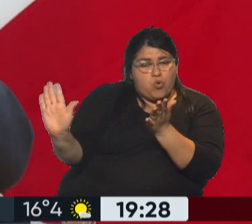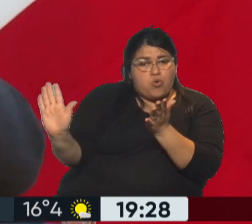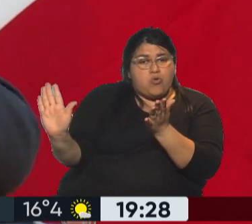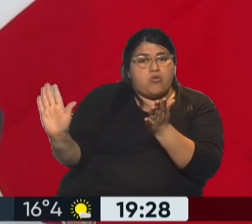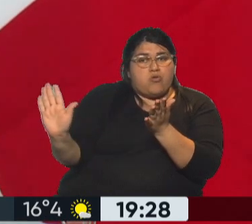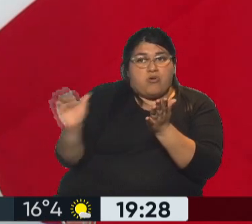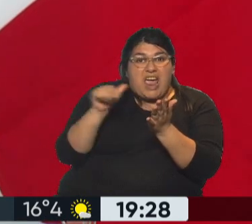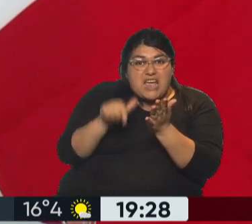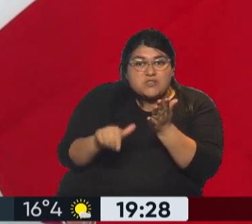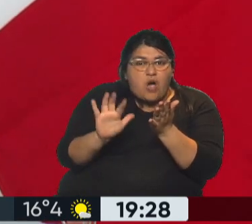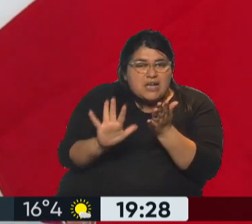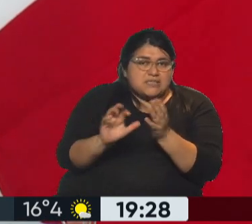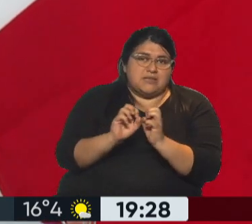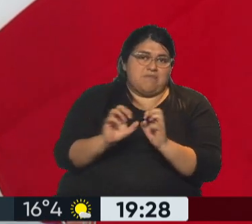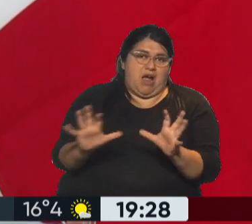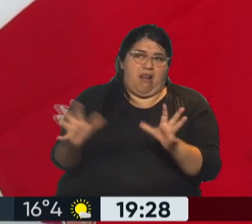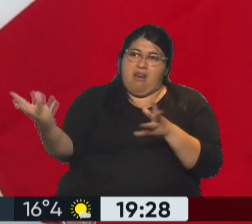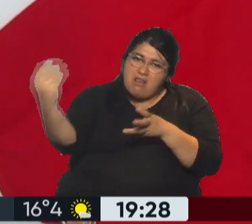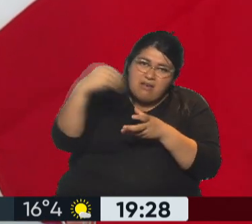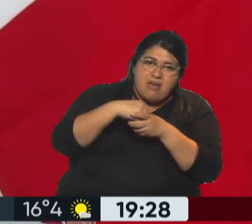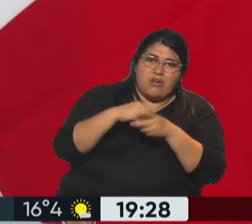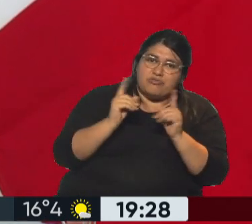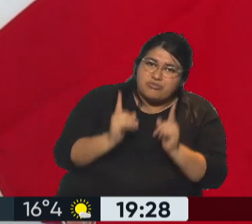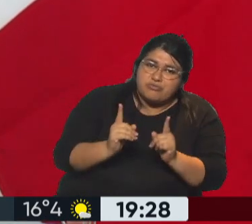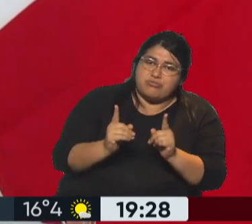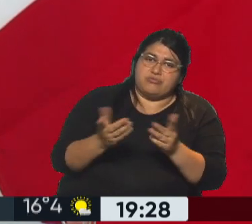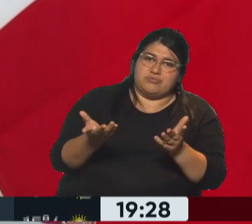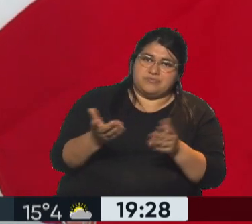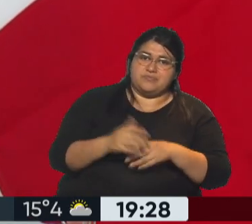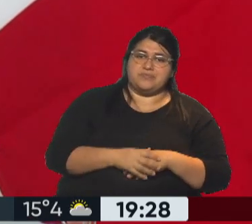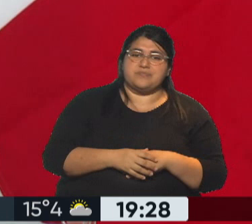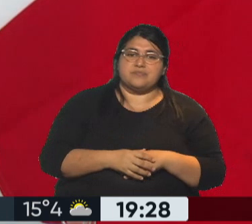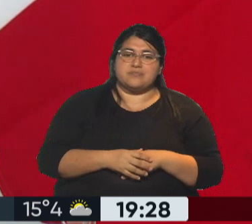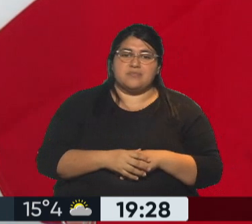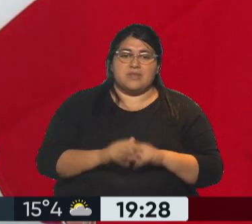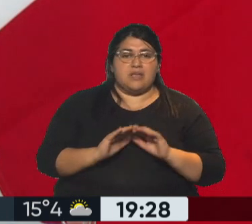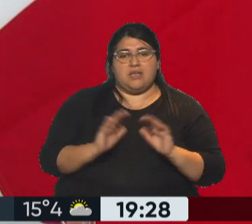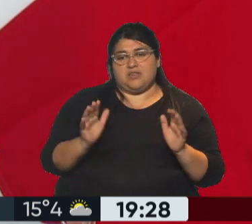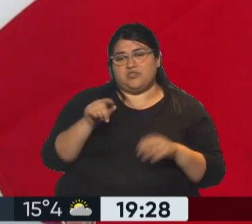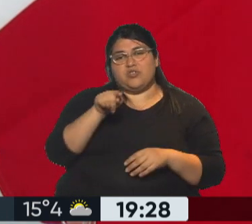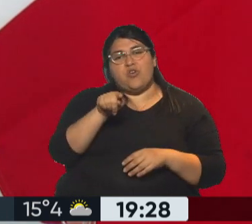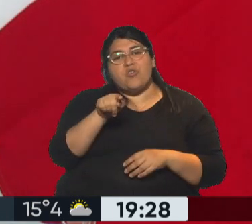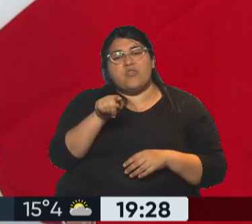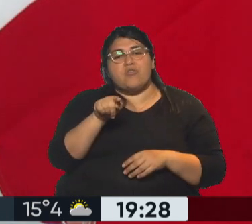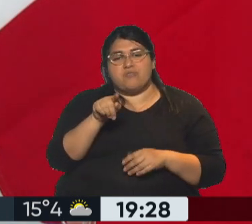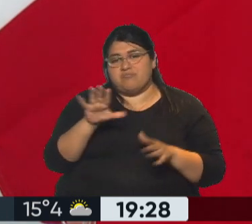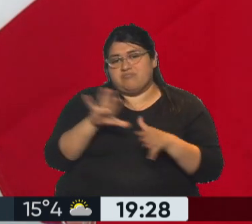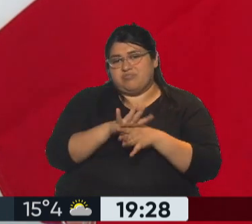sido dejado de ser eso, y bueno, y que eso se